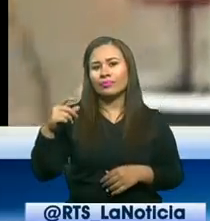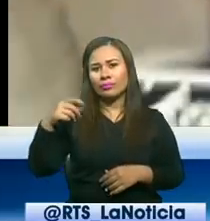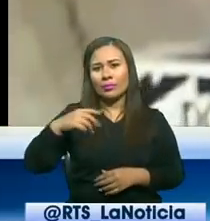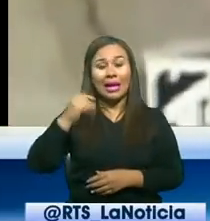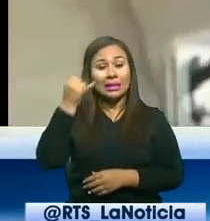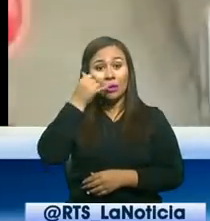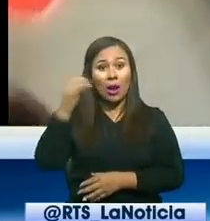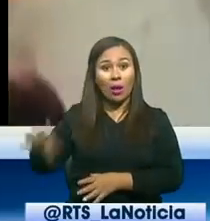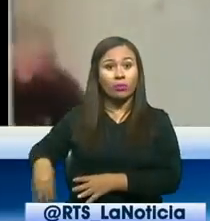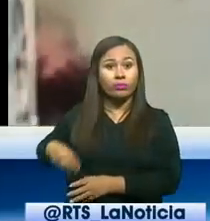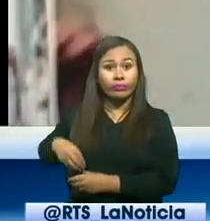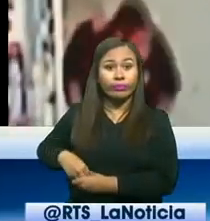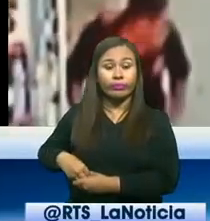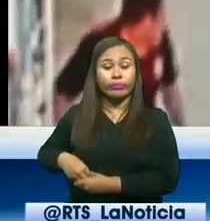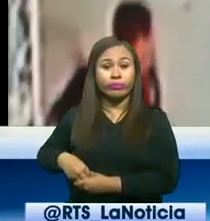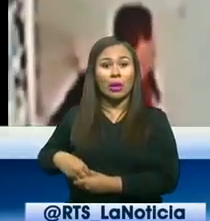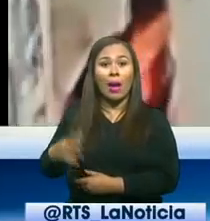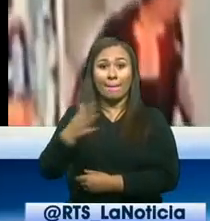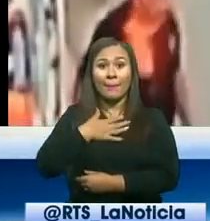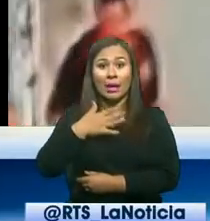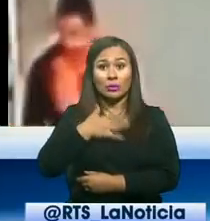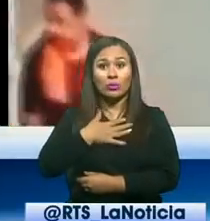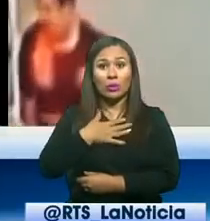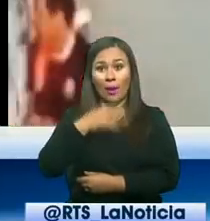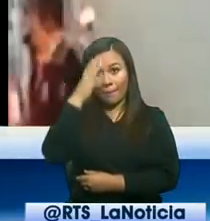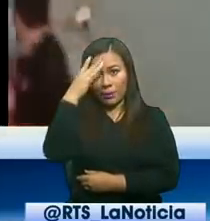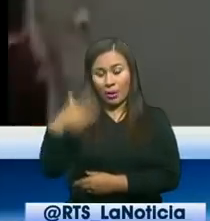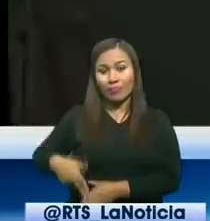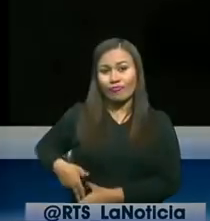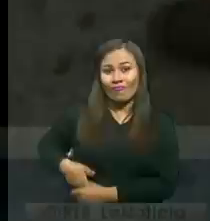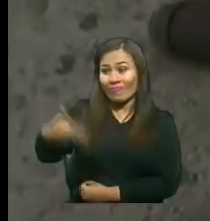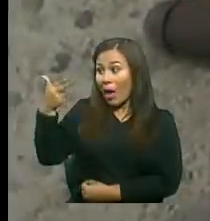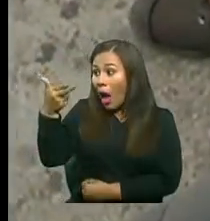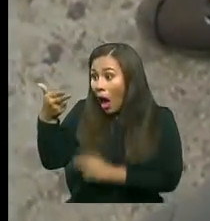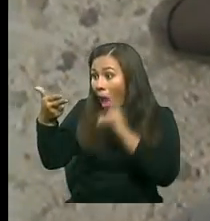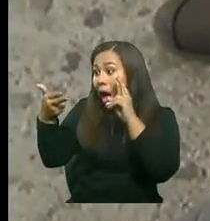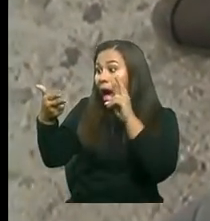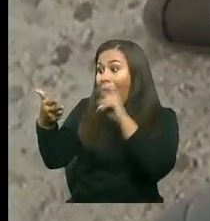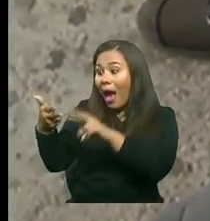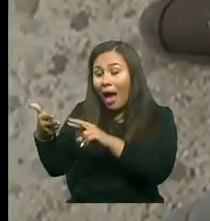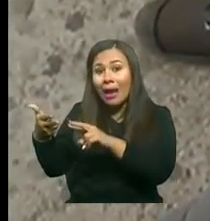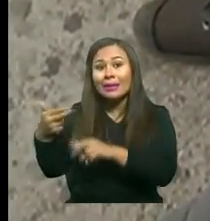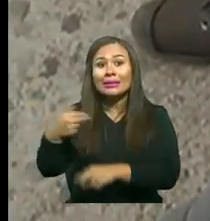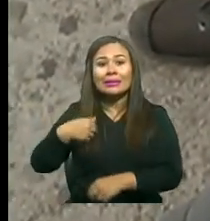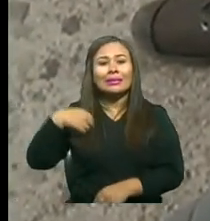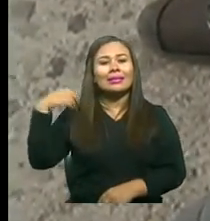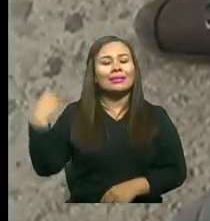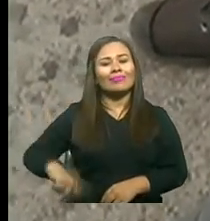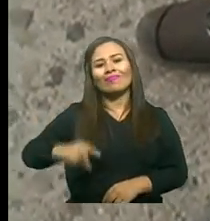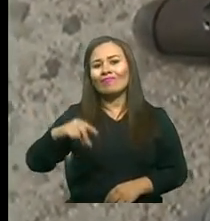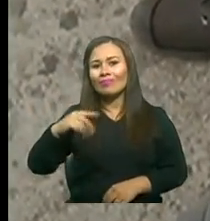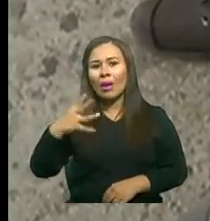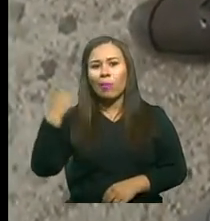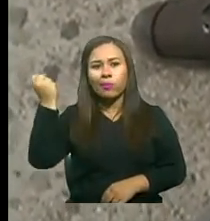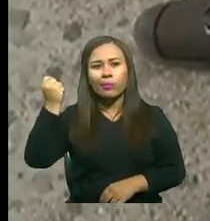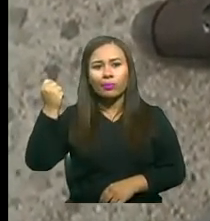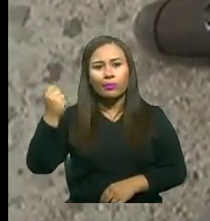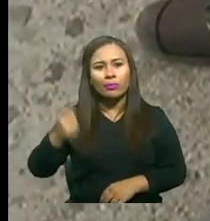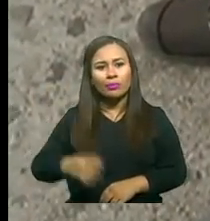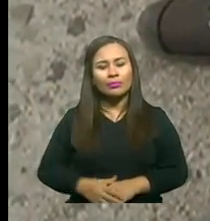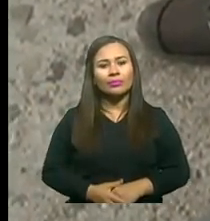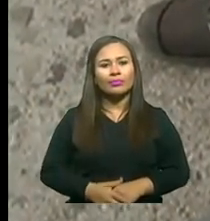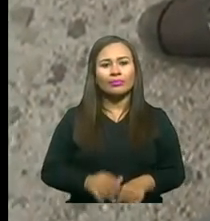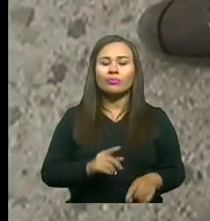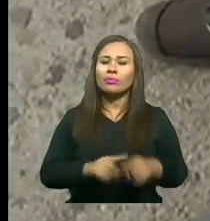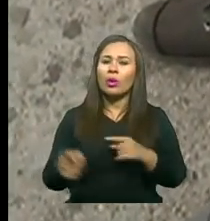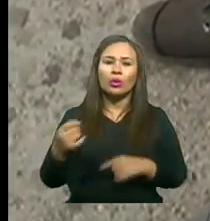alto. Y claro, me asusté por el arma que me mostraron también. Entonces sí, me amenazaron que iba a pagar todo. O sea, iba a pagar, cualquiera también iban a coger a mí. Por lo que yo